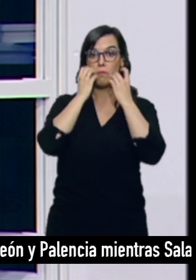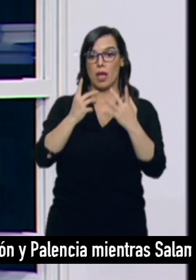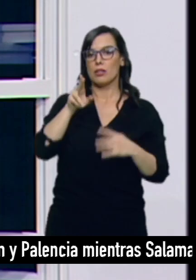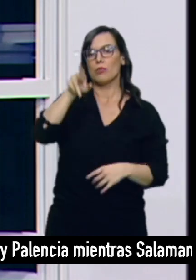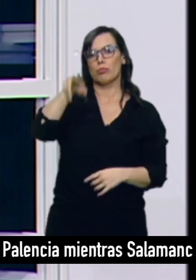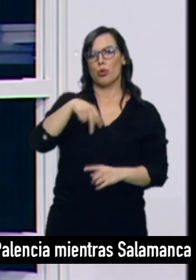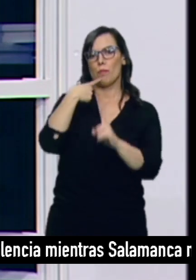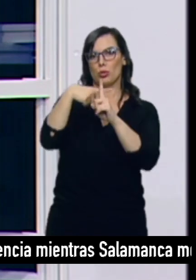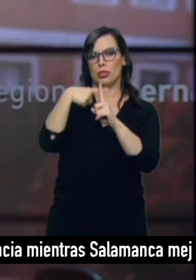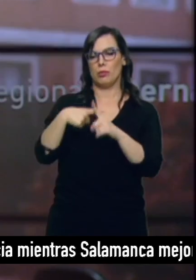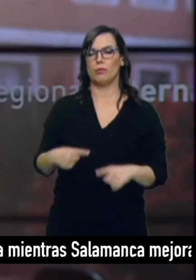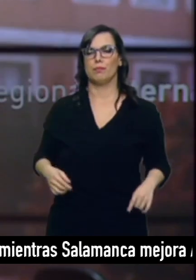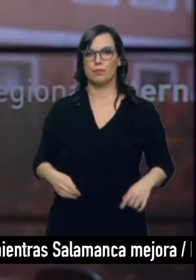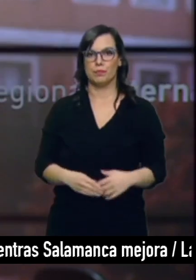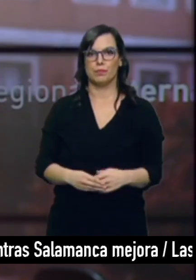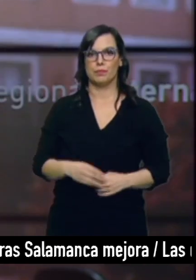positivo.